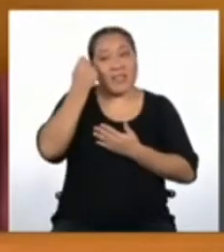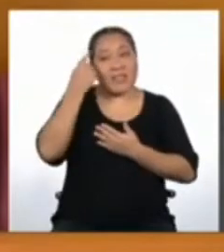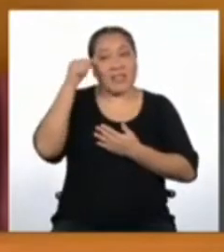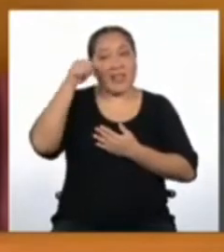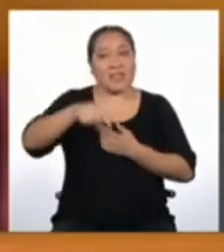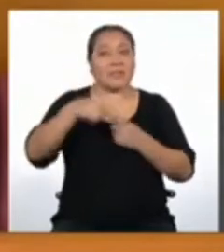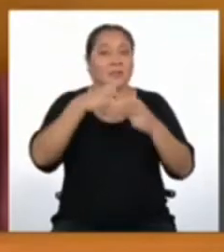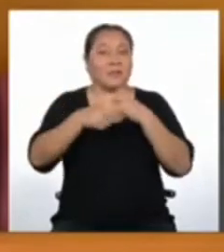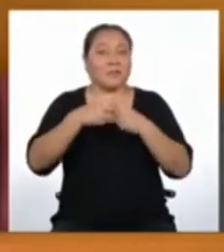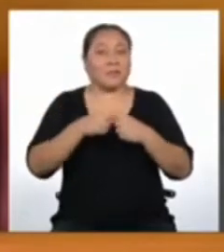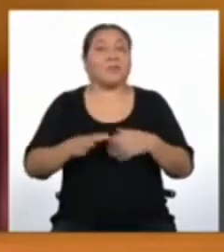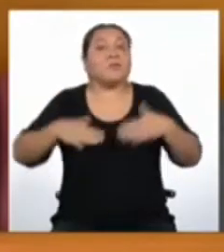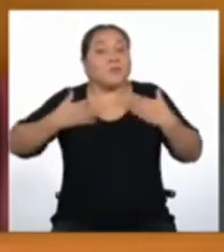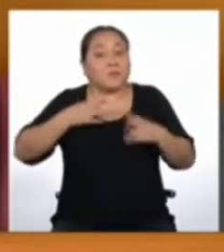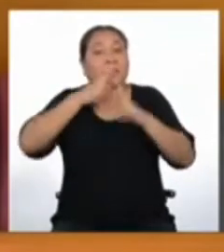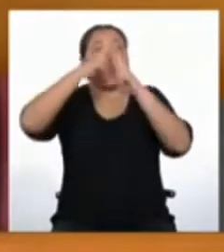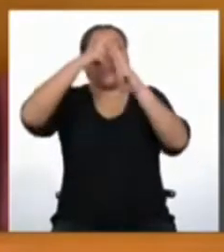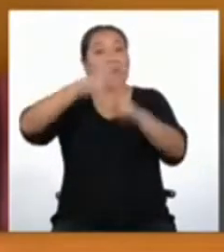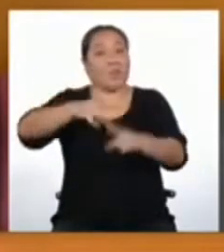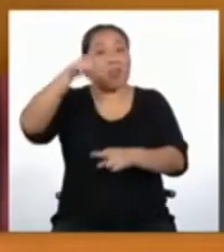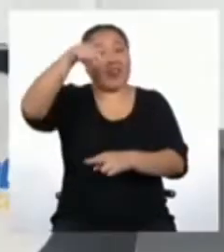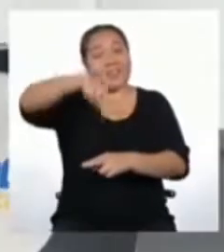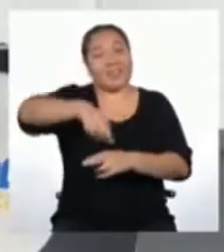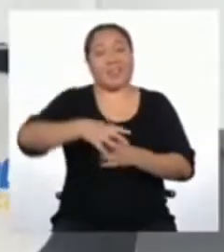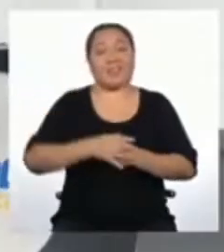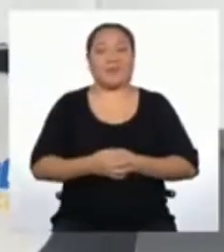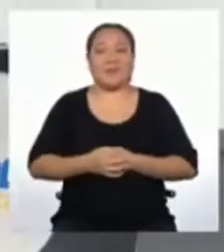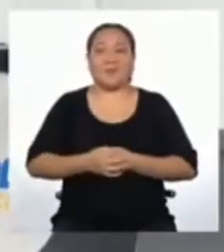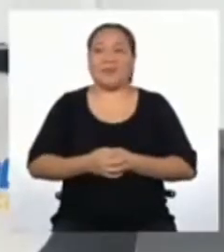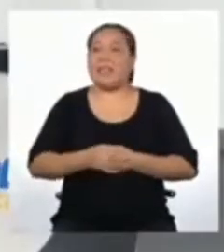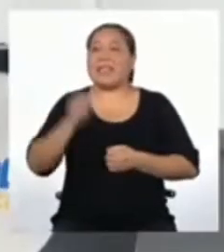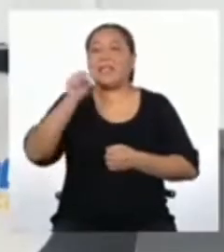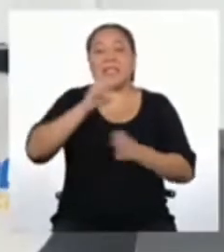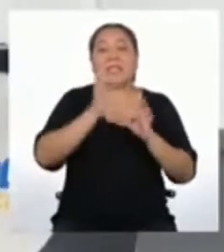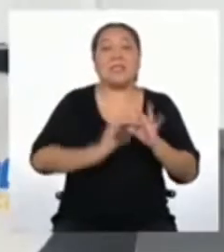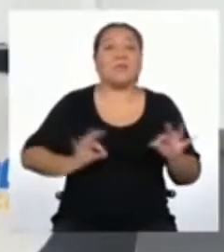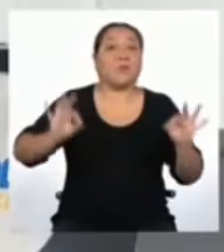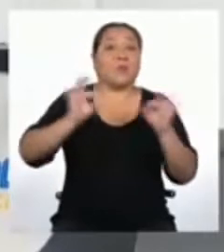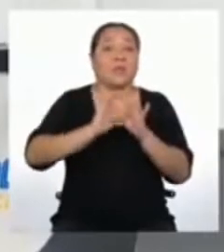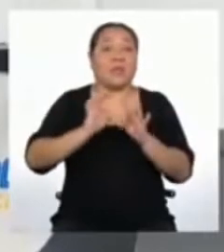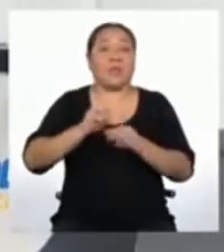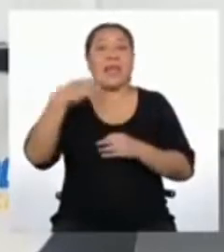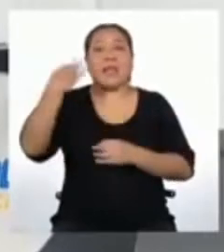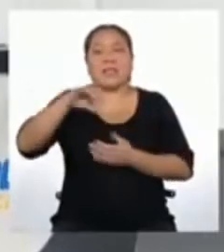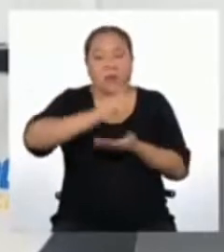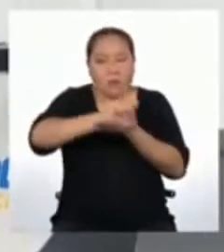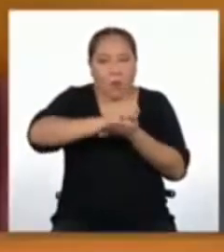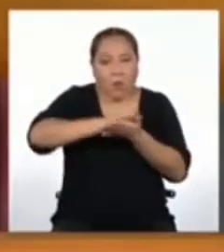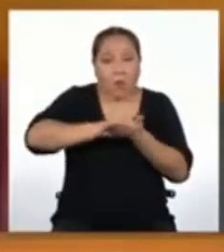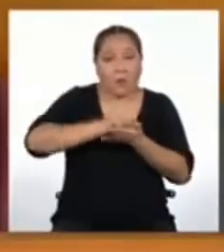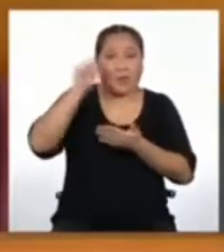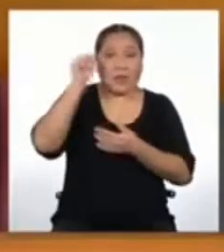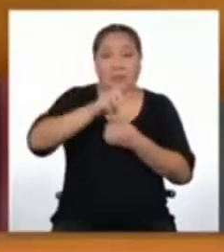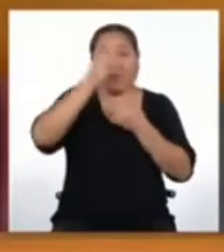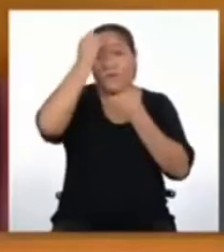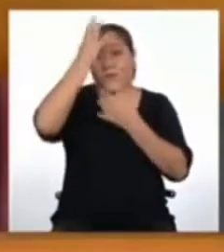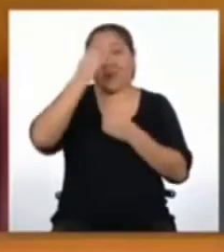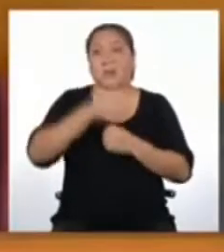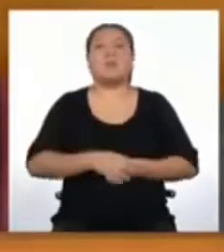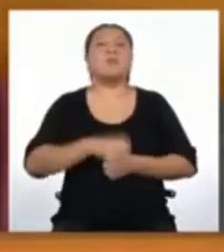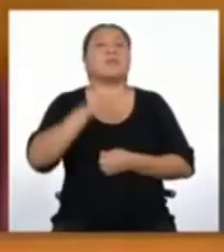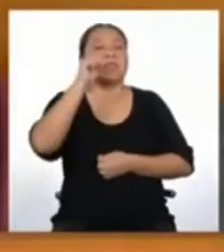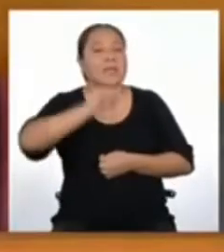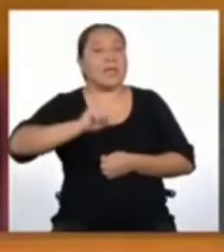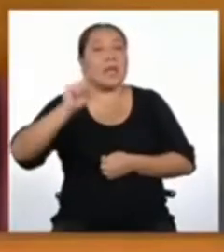situación y dar respuesta a nuestros retos del día. Es súper importante que no dejes de tomar apuntes de estos datos. Sí, en